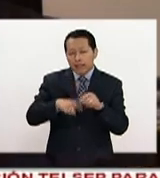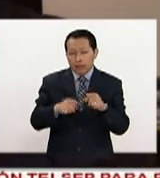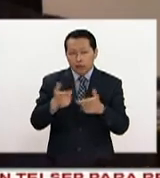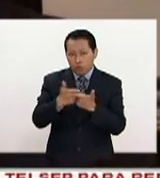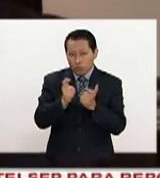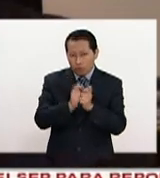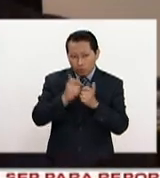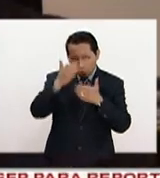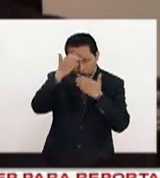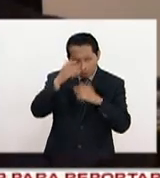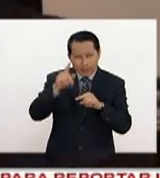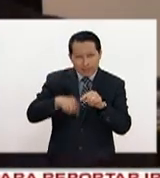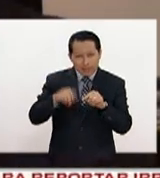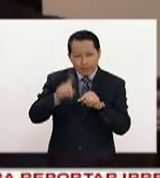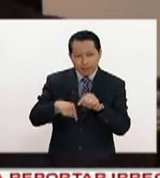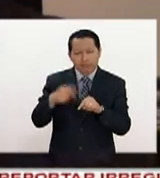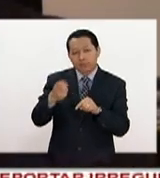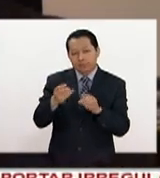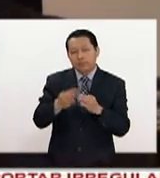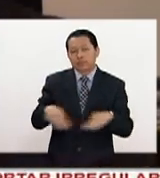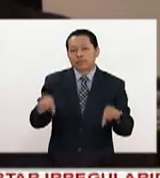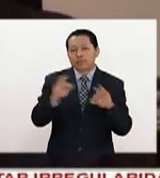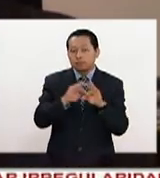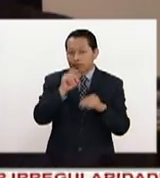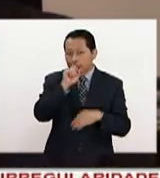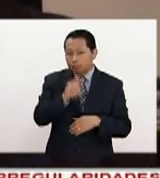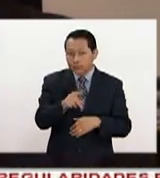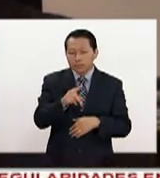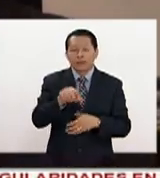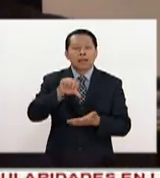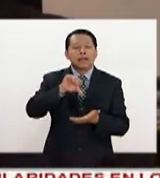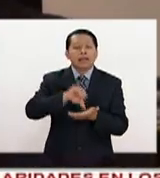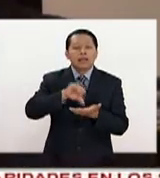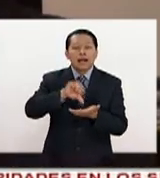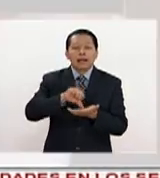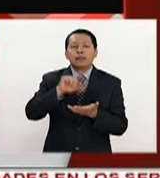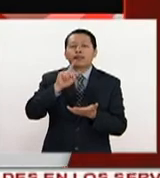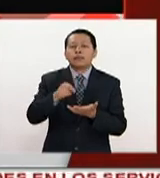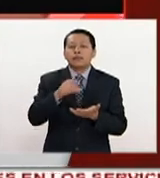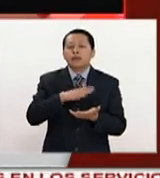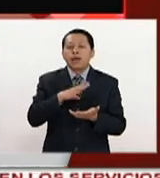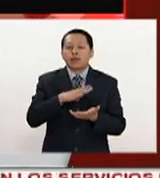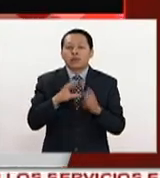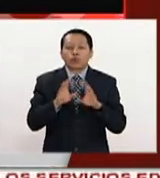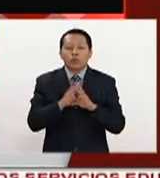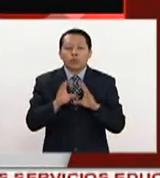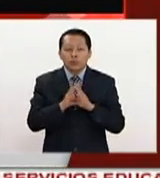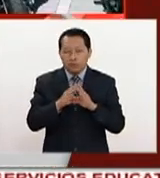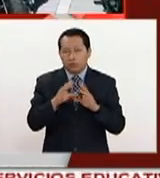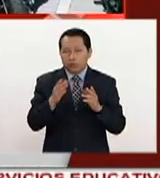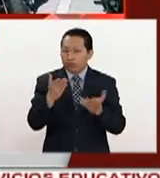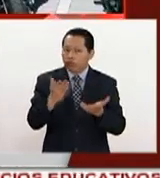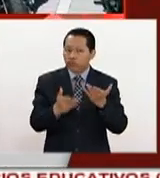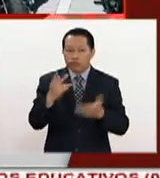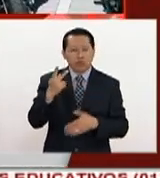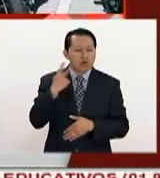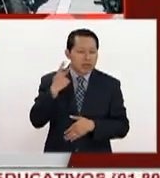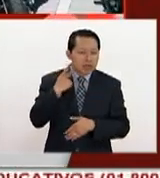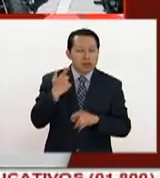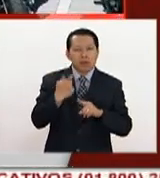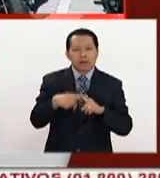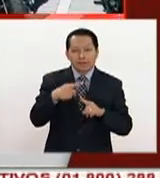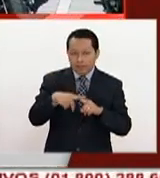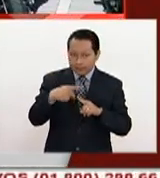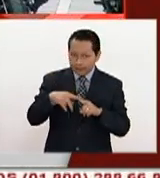grupo terrorista, sin duda fue un papel muy importante. Irán juega un papel de contrapeso político a distintos